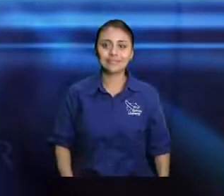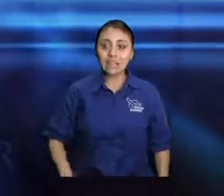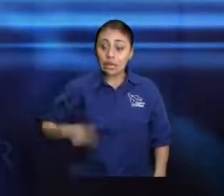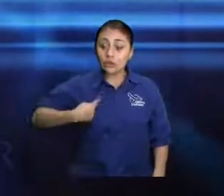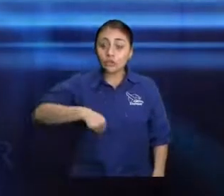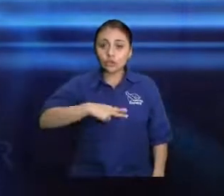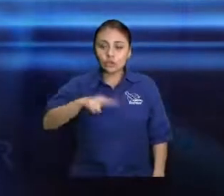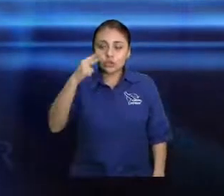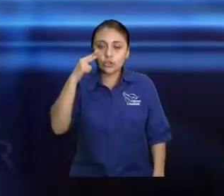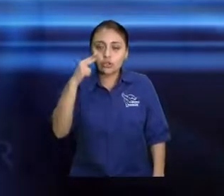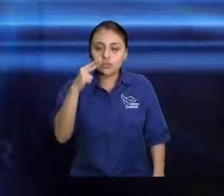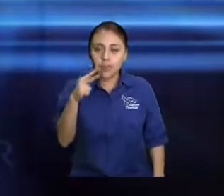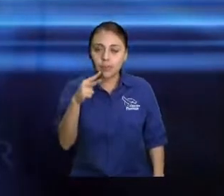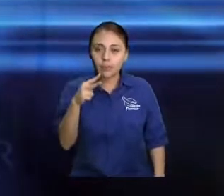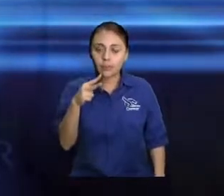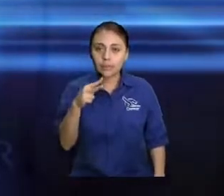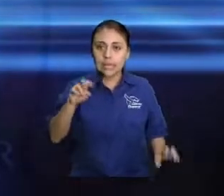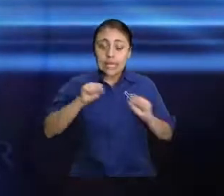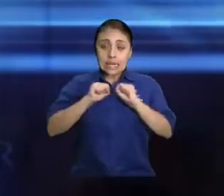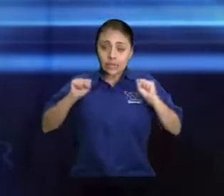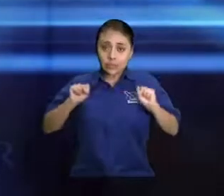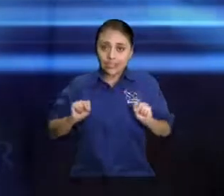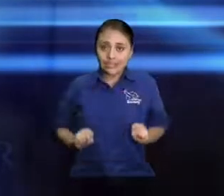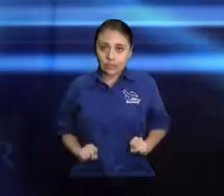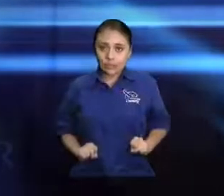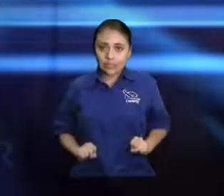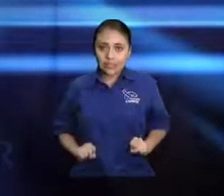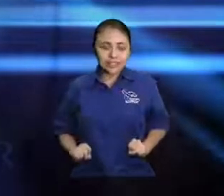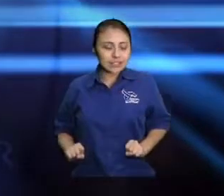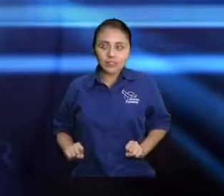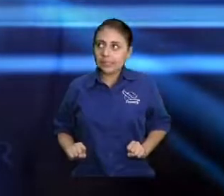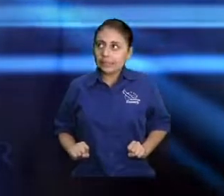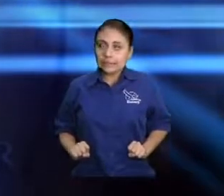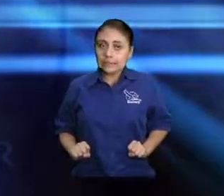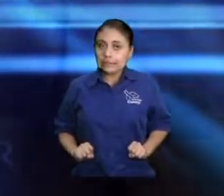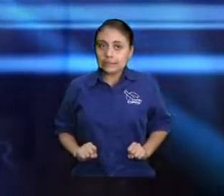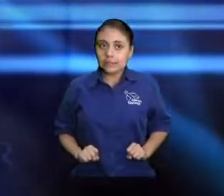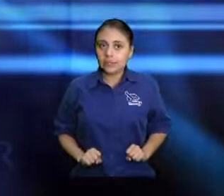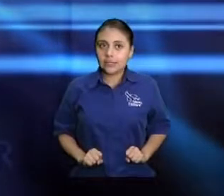nos damos cuenta que los sacerdotes estaban en la calle, hermano.